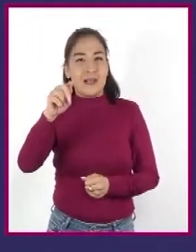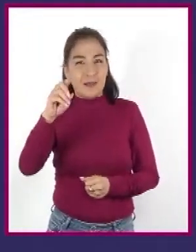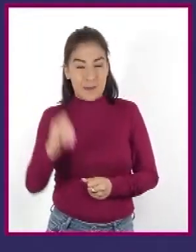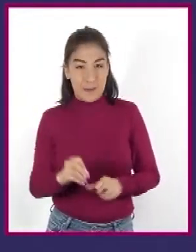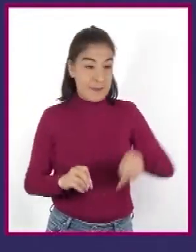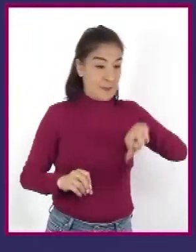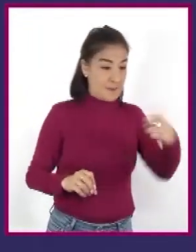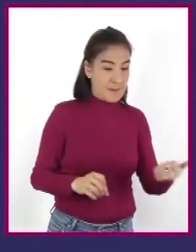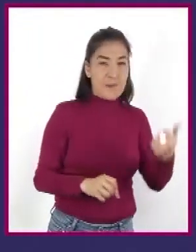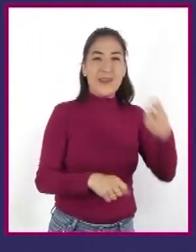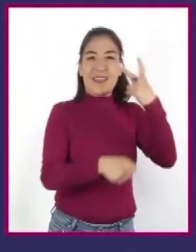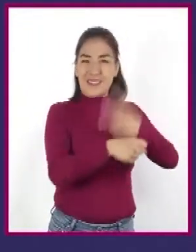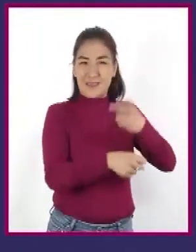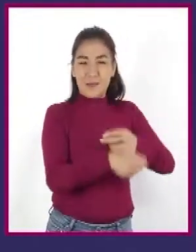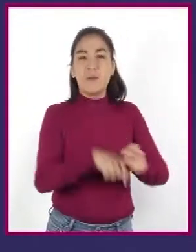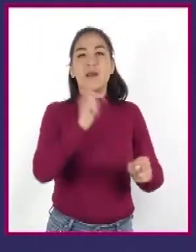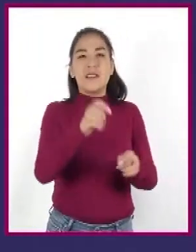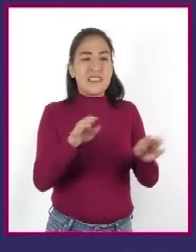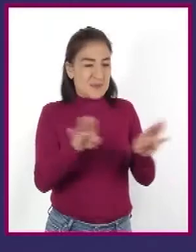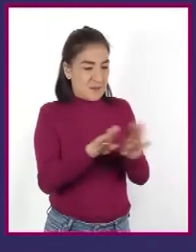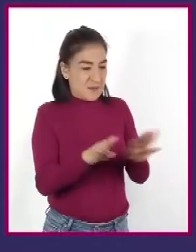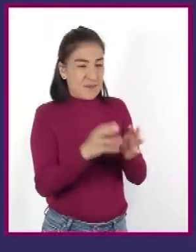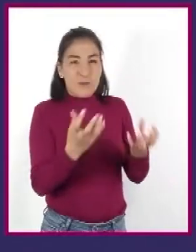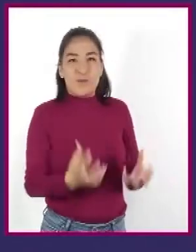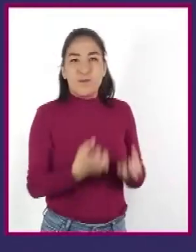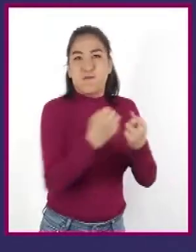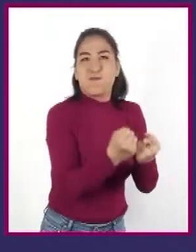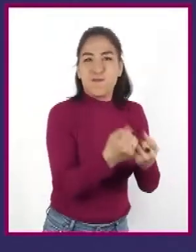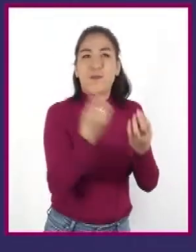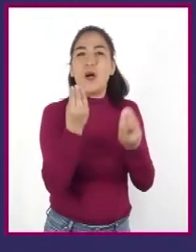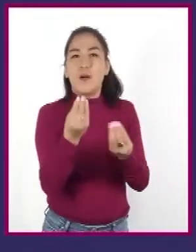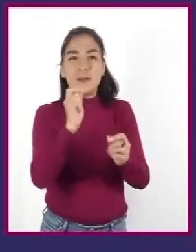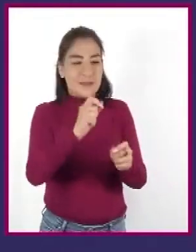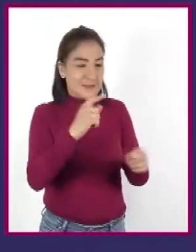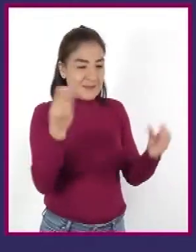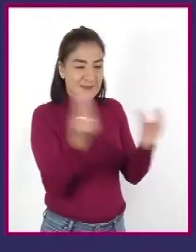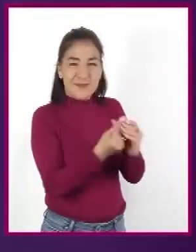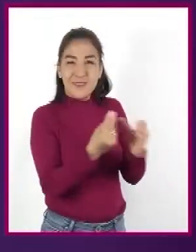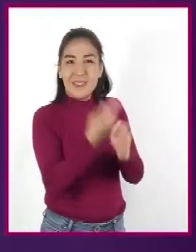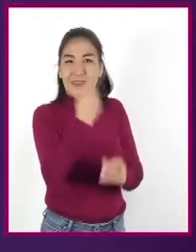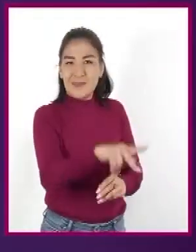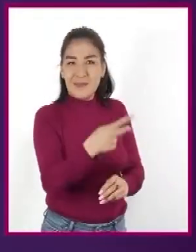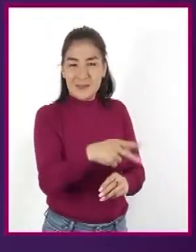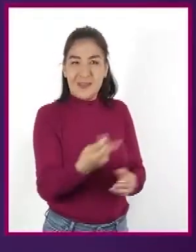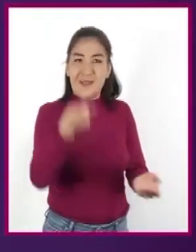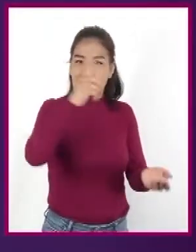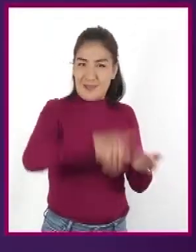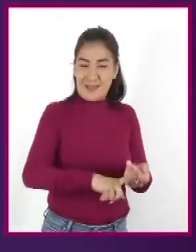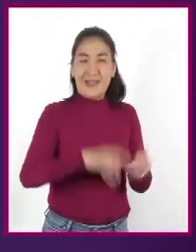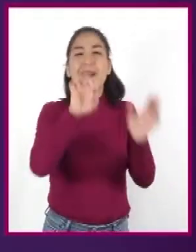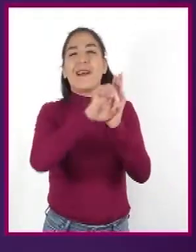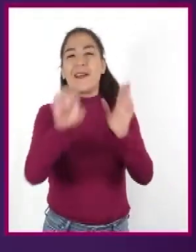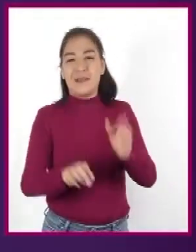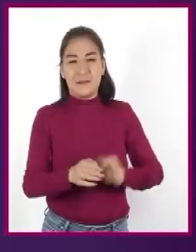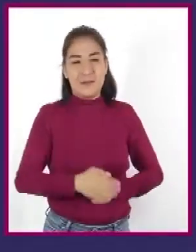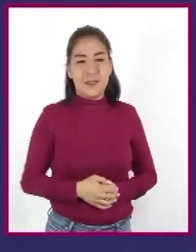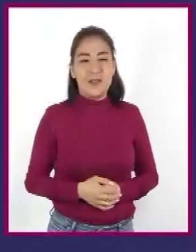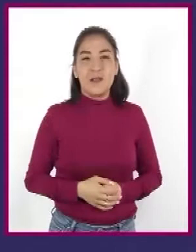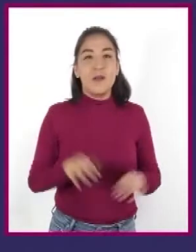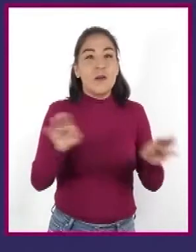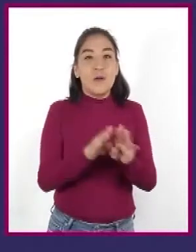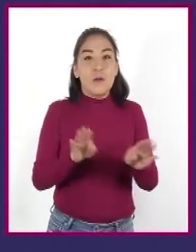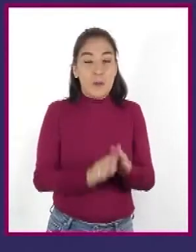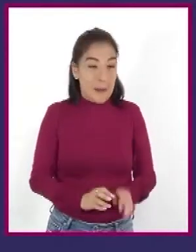ser debido a la sobresaturación por la cantidad de sustancia que se adiciona, es decir, no se acepta